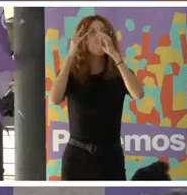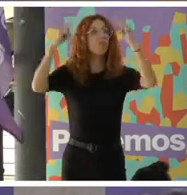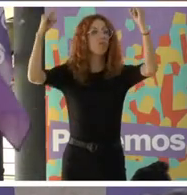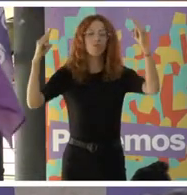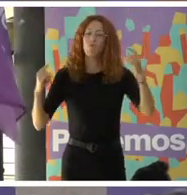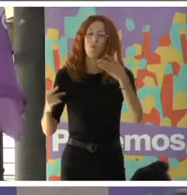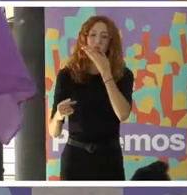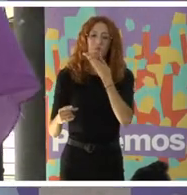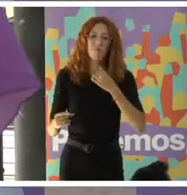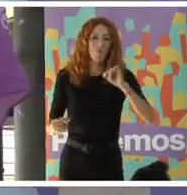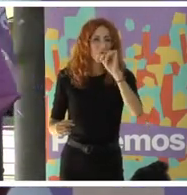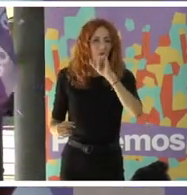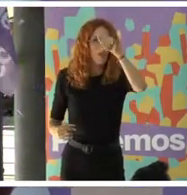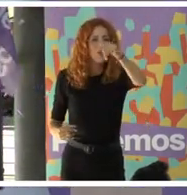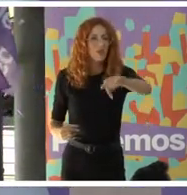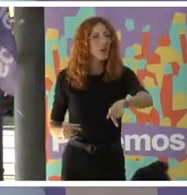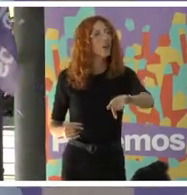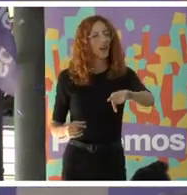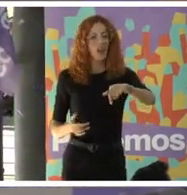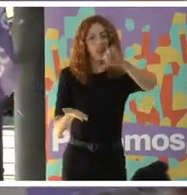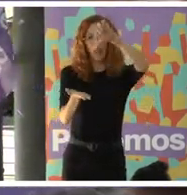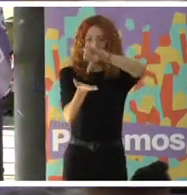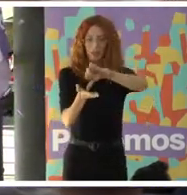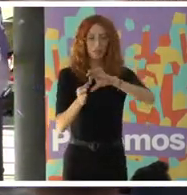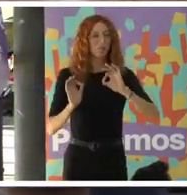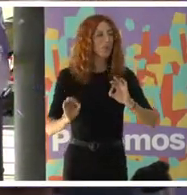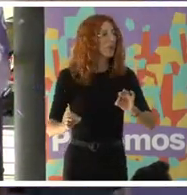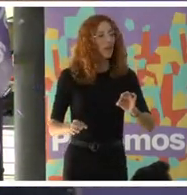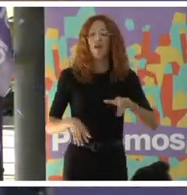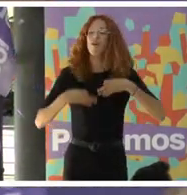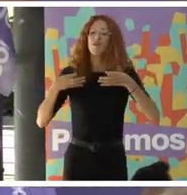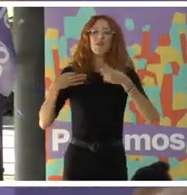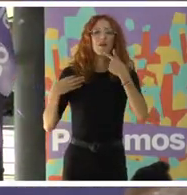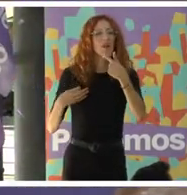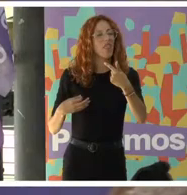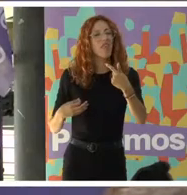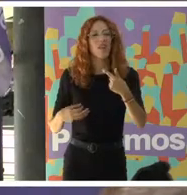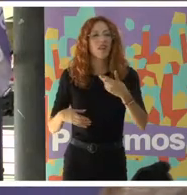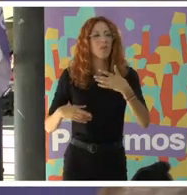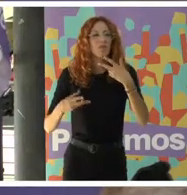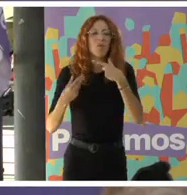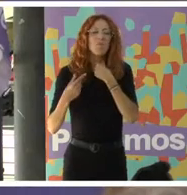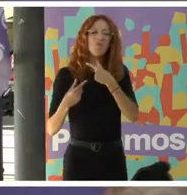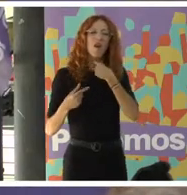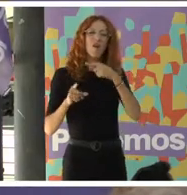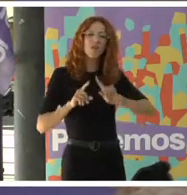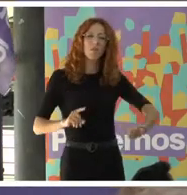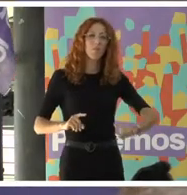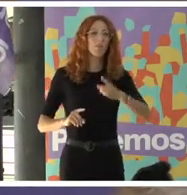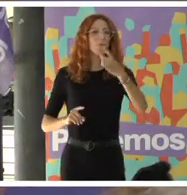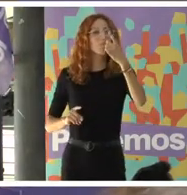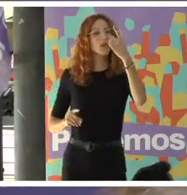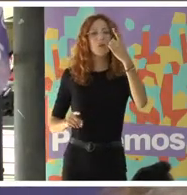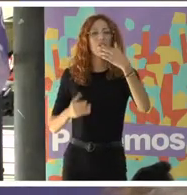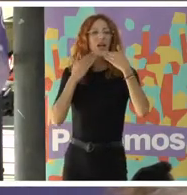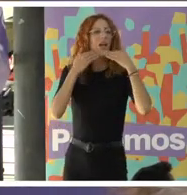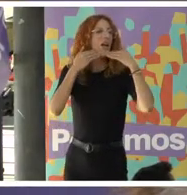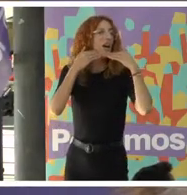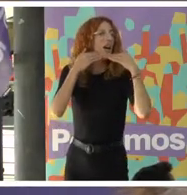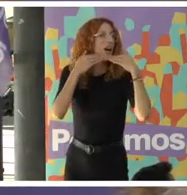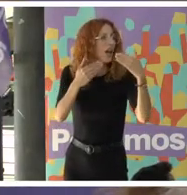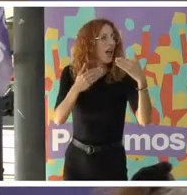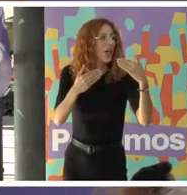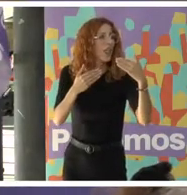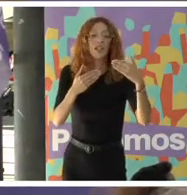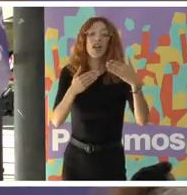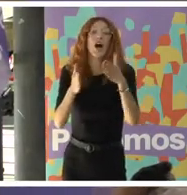rincón precioso que tenemos aquí en la capital. Yo no me canso de decirlo, sabéis que siempre me gusta en primer lugar darle las gracias